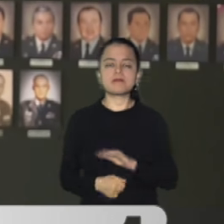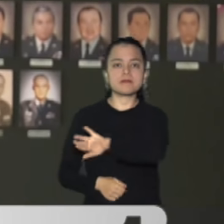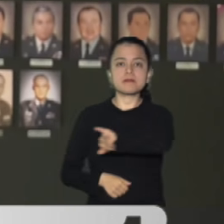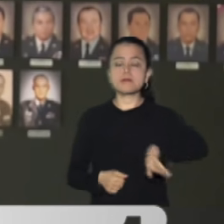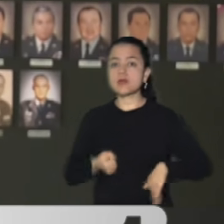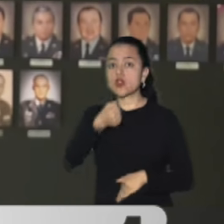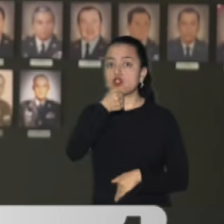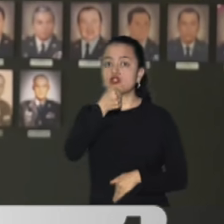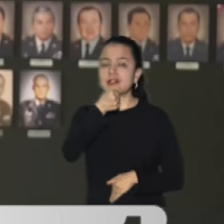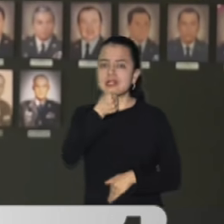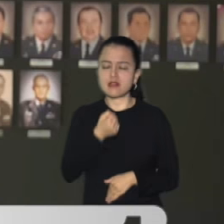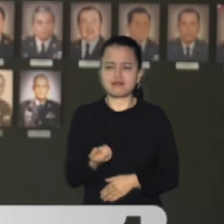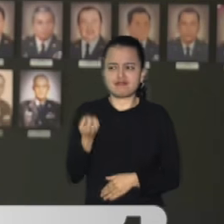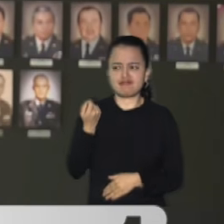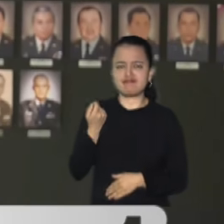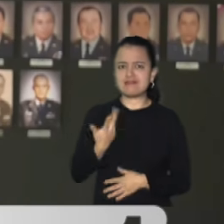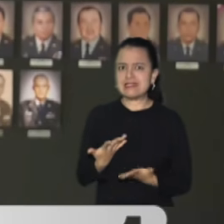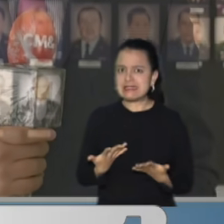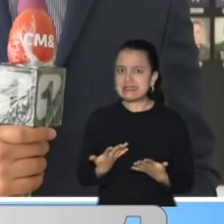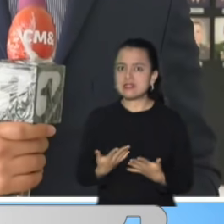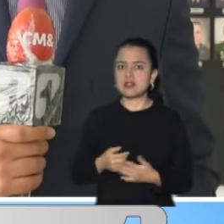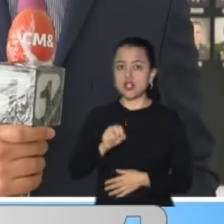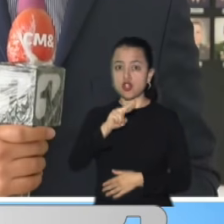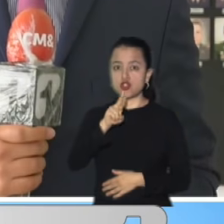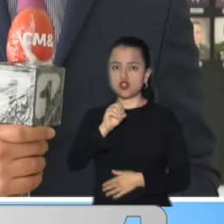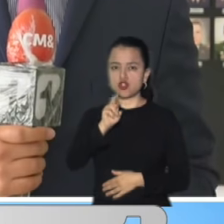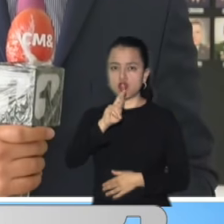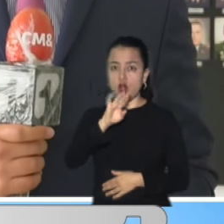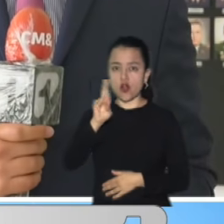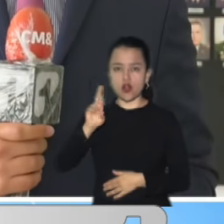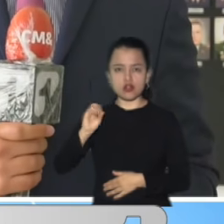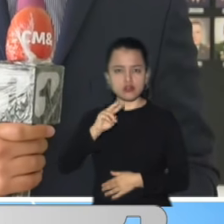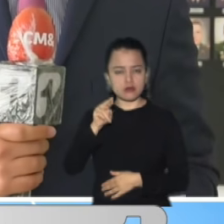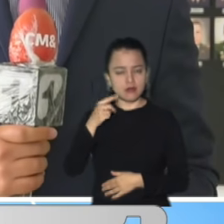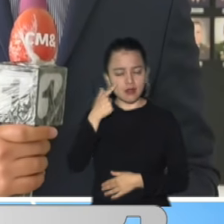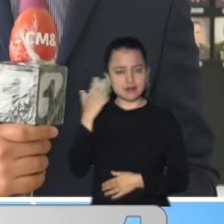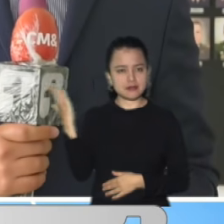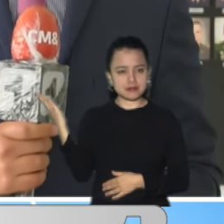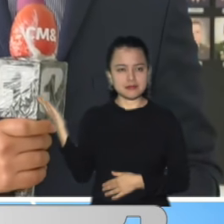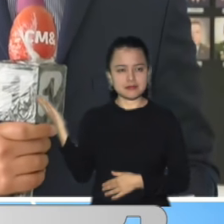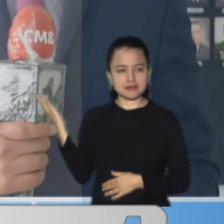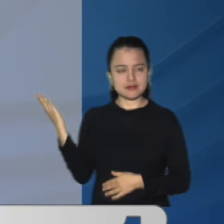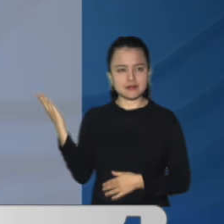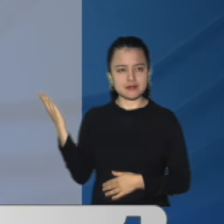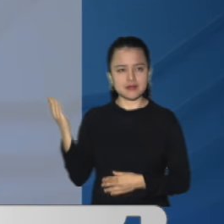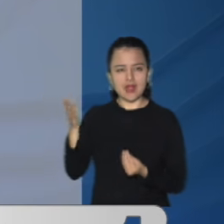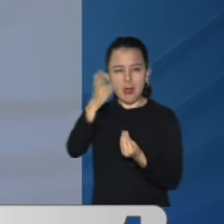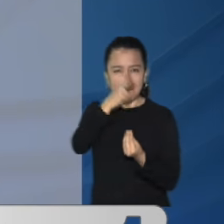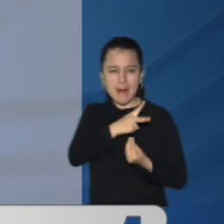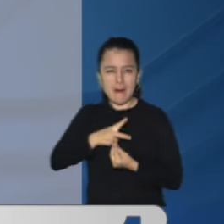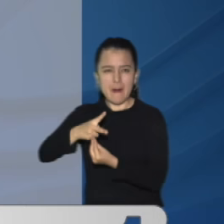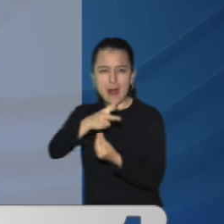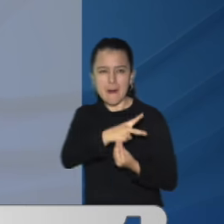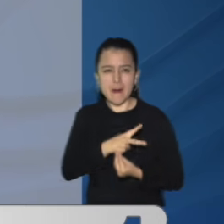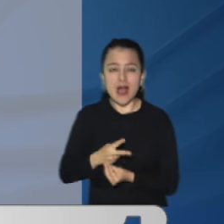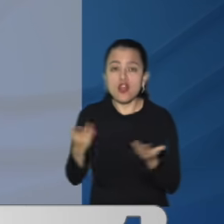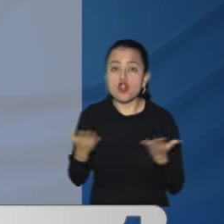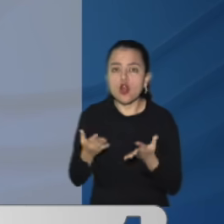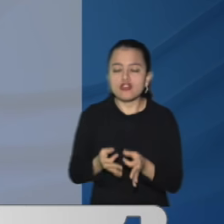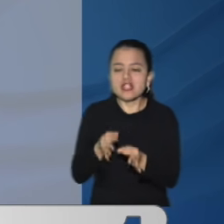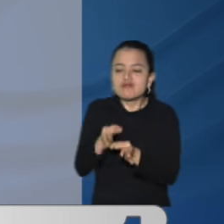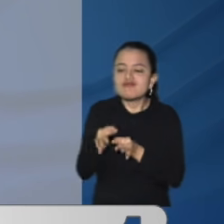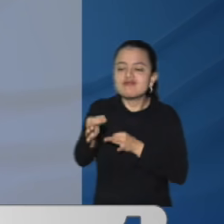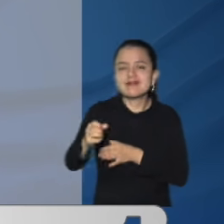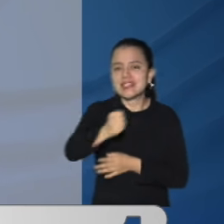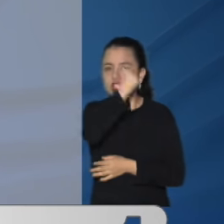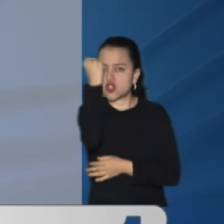fue desarticulada una banda conocida como Los Zorros, cuatro sujetos quienes serían responsables de actos vandálicos en el municipio de